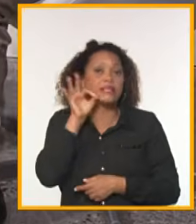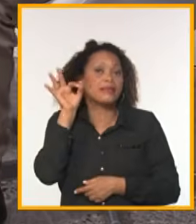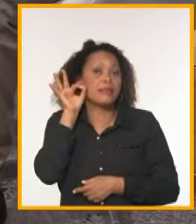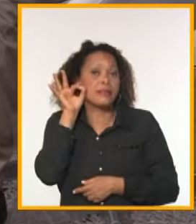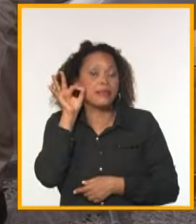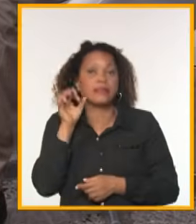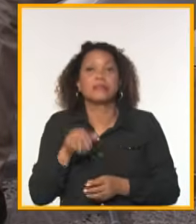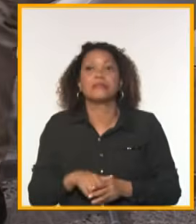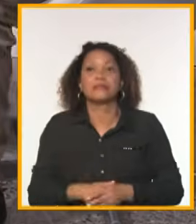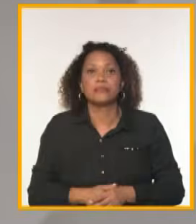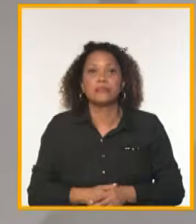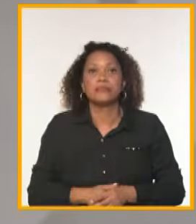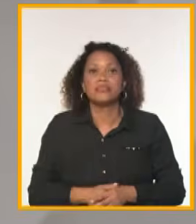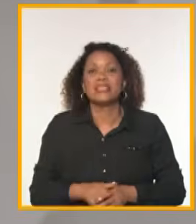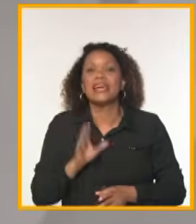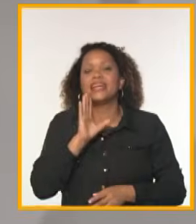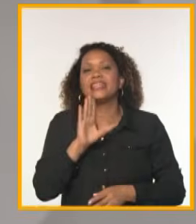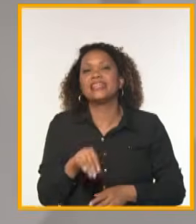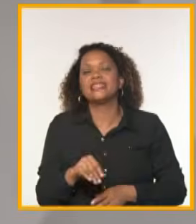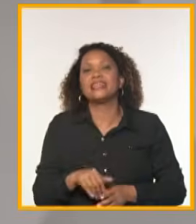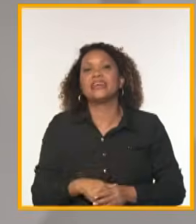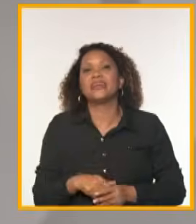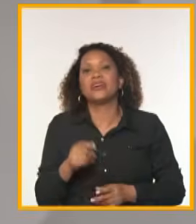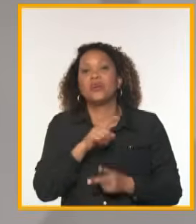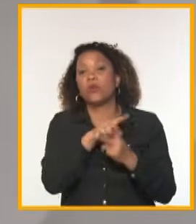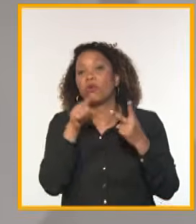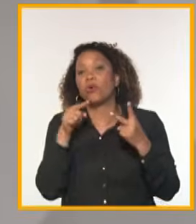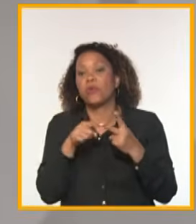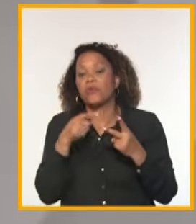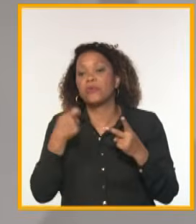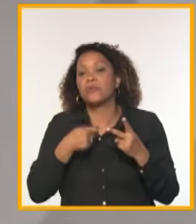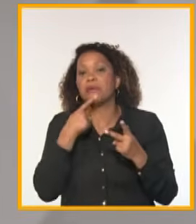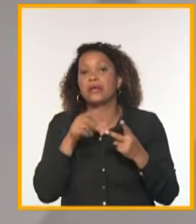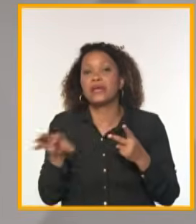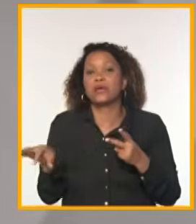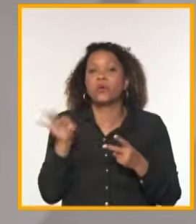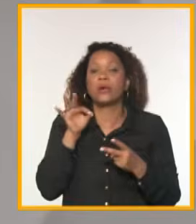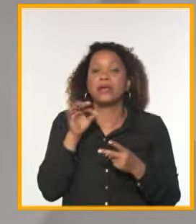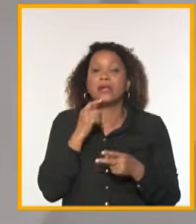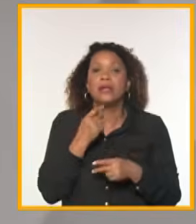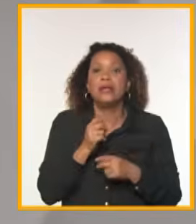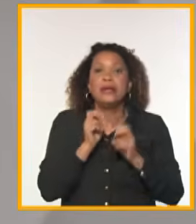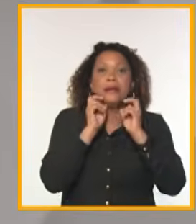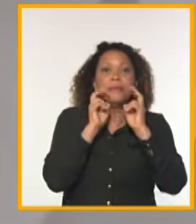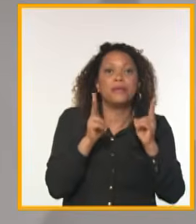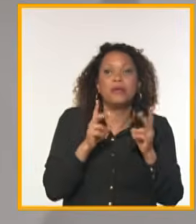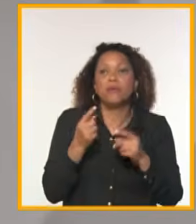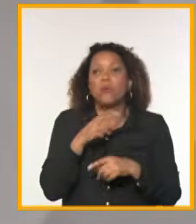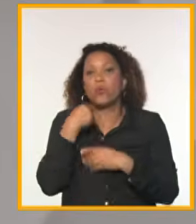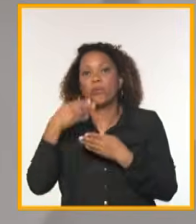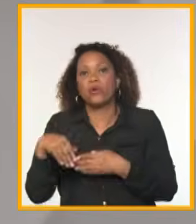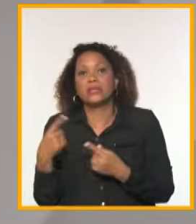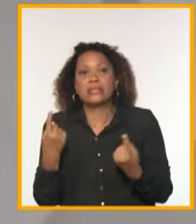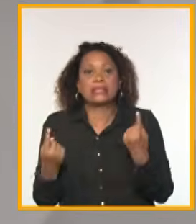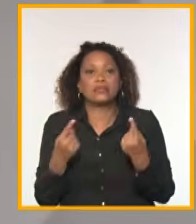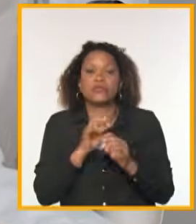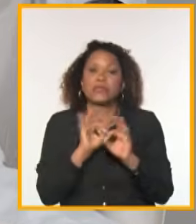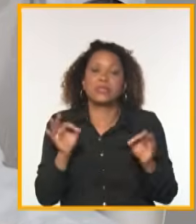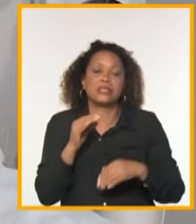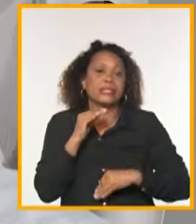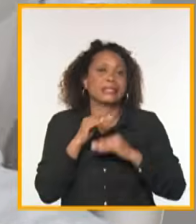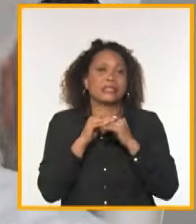aquí... Y como él decía, él y Jorge tuvieron que escoger a quién se le ponía porque no eran suficientes. Sí, a